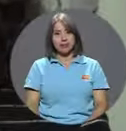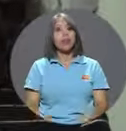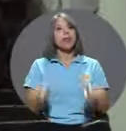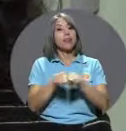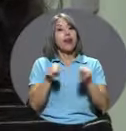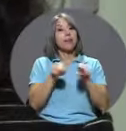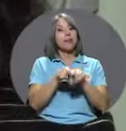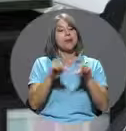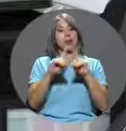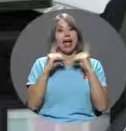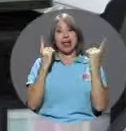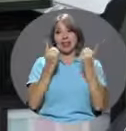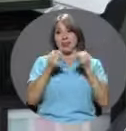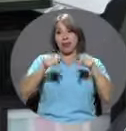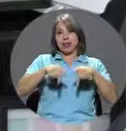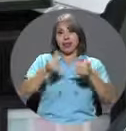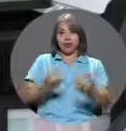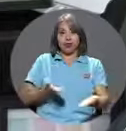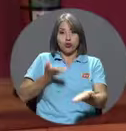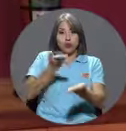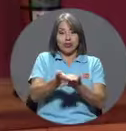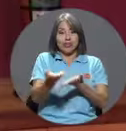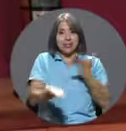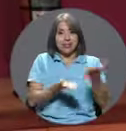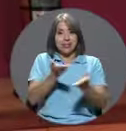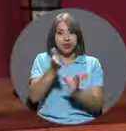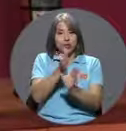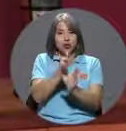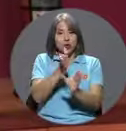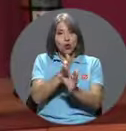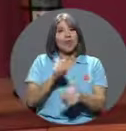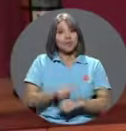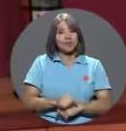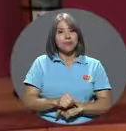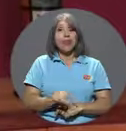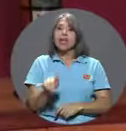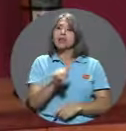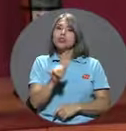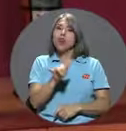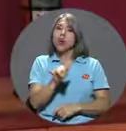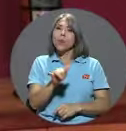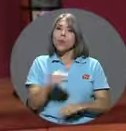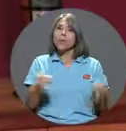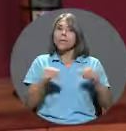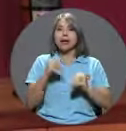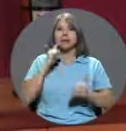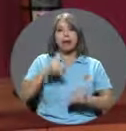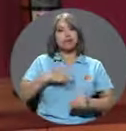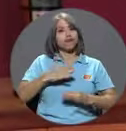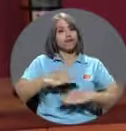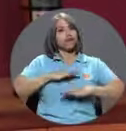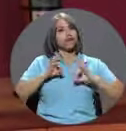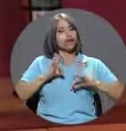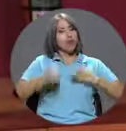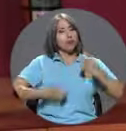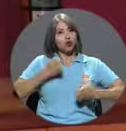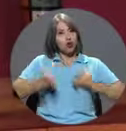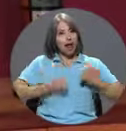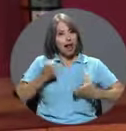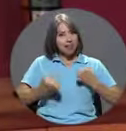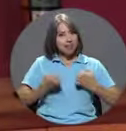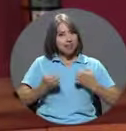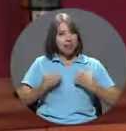También desde el departamento se ofrece el servicio de psicología, el cual es como un poco más de bienestar emocional, en